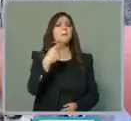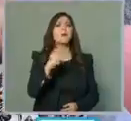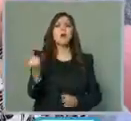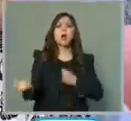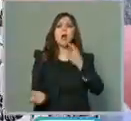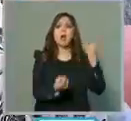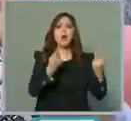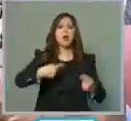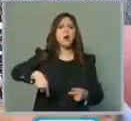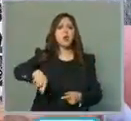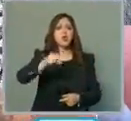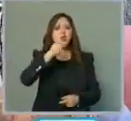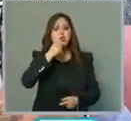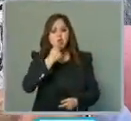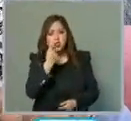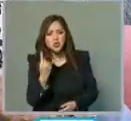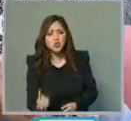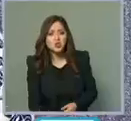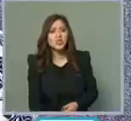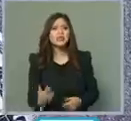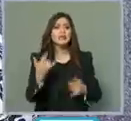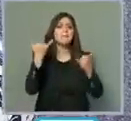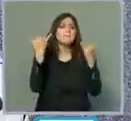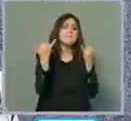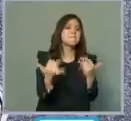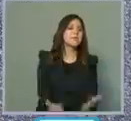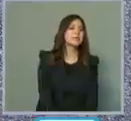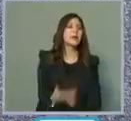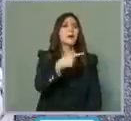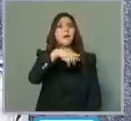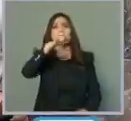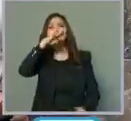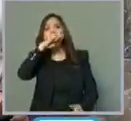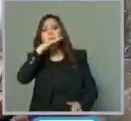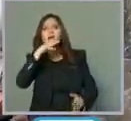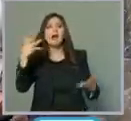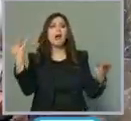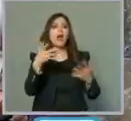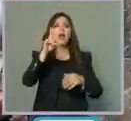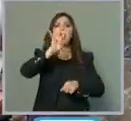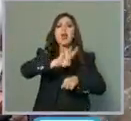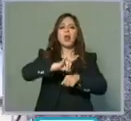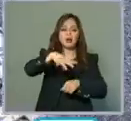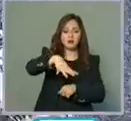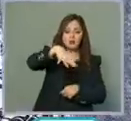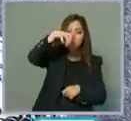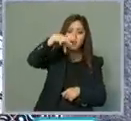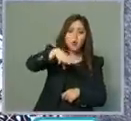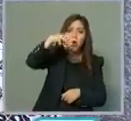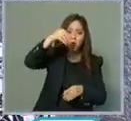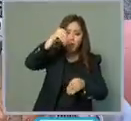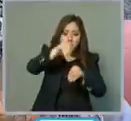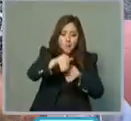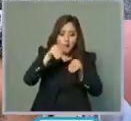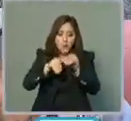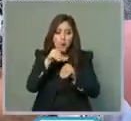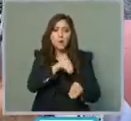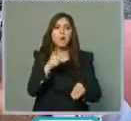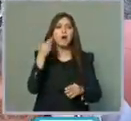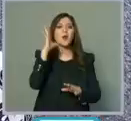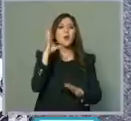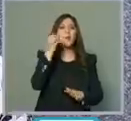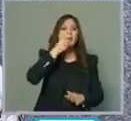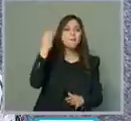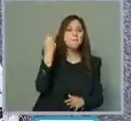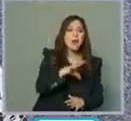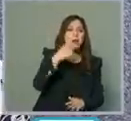no, y las mamás tienen que hacer circo, maroma y teatro y casi hacer esculturas y salchipulpos y demás, como para que los niños les gusten. ¿Cómo